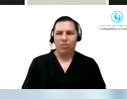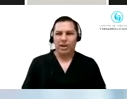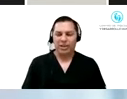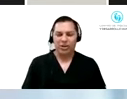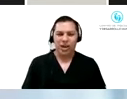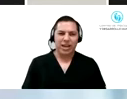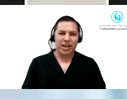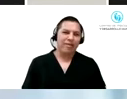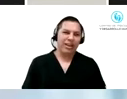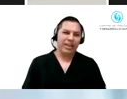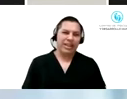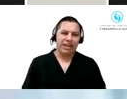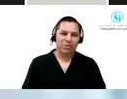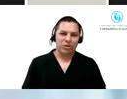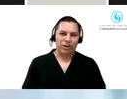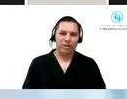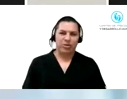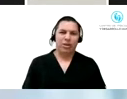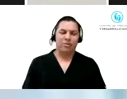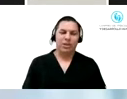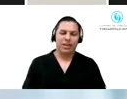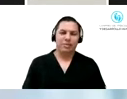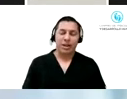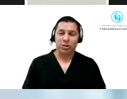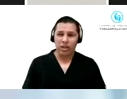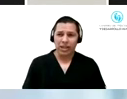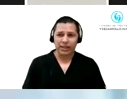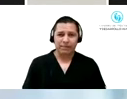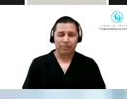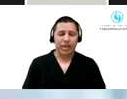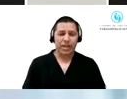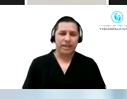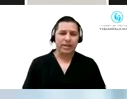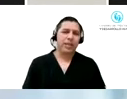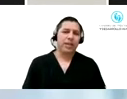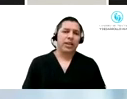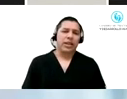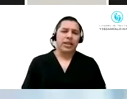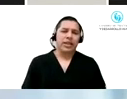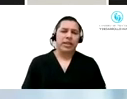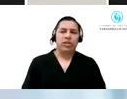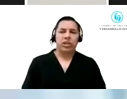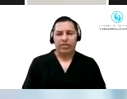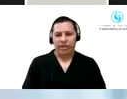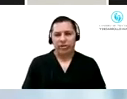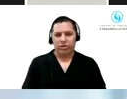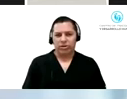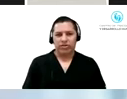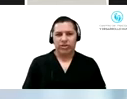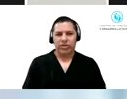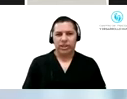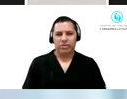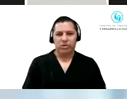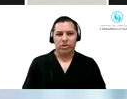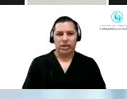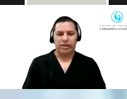una conversación agradable que tengamos sobre estos temas de masculinidad, género y